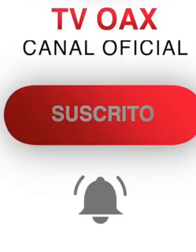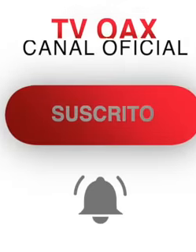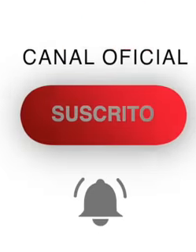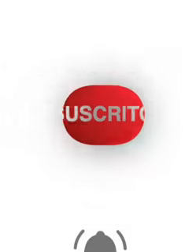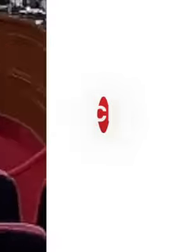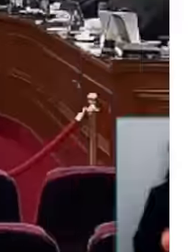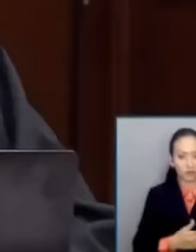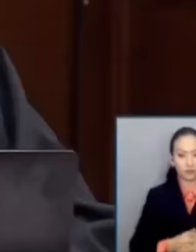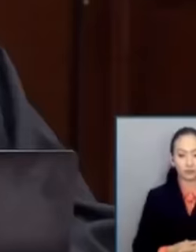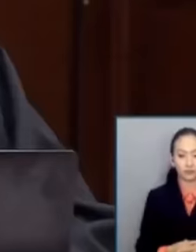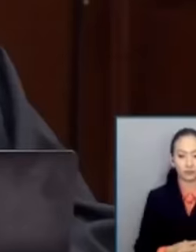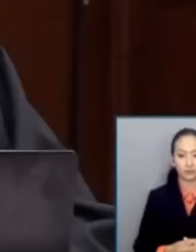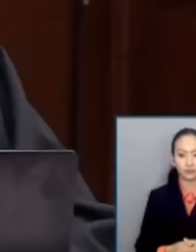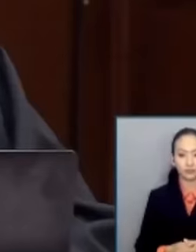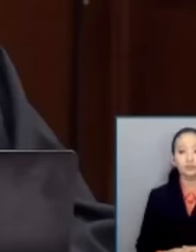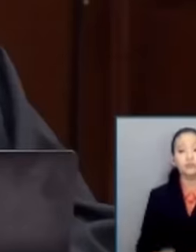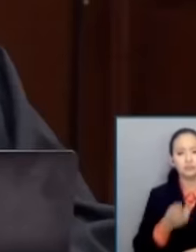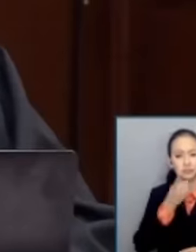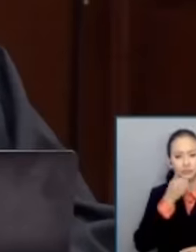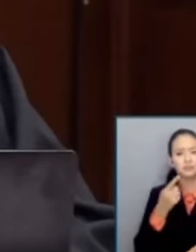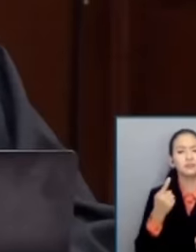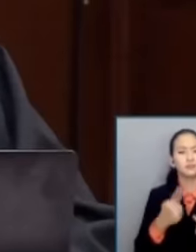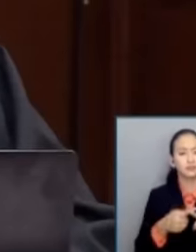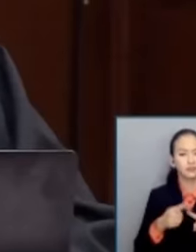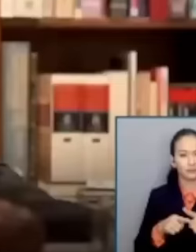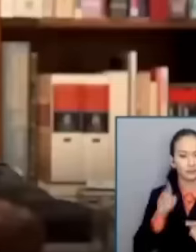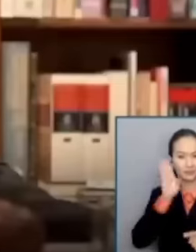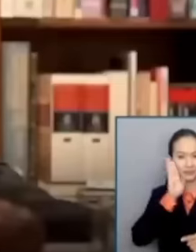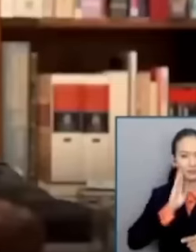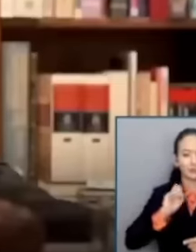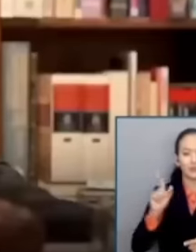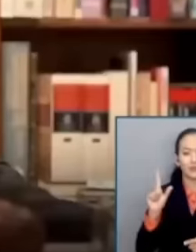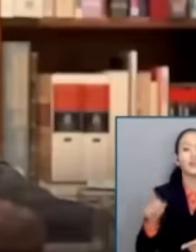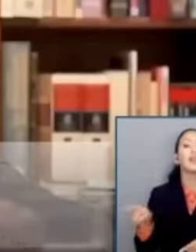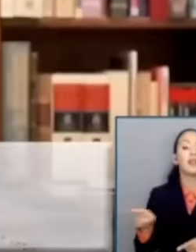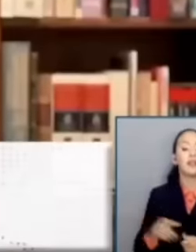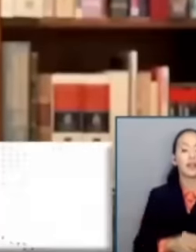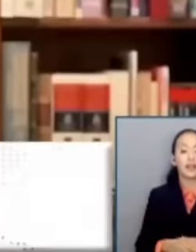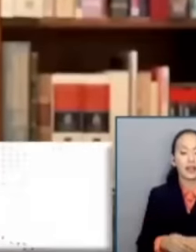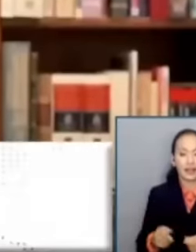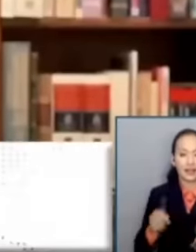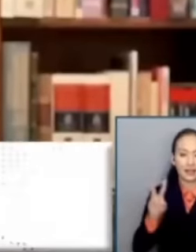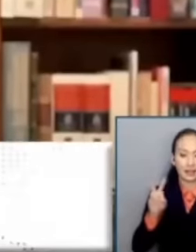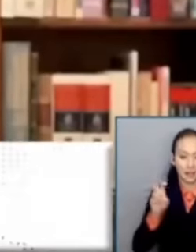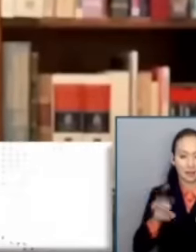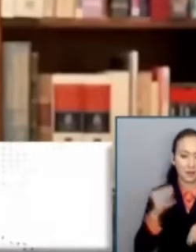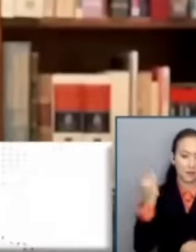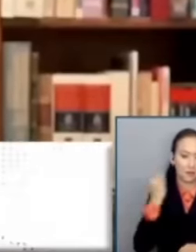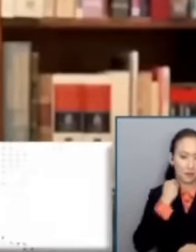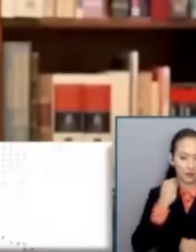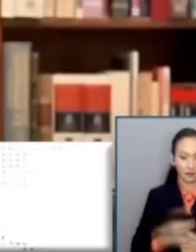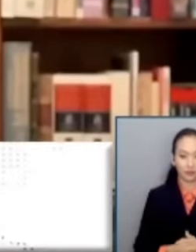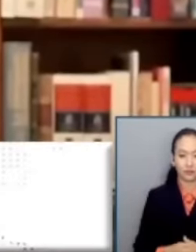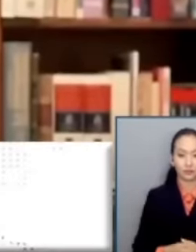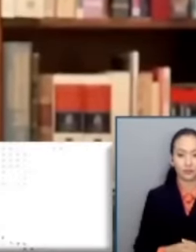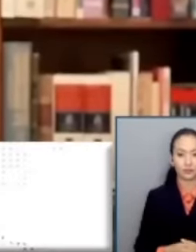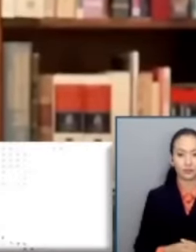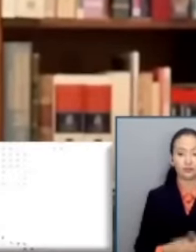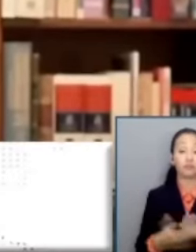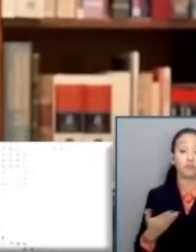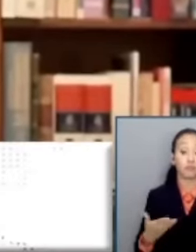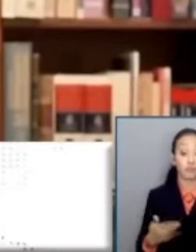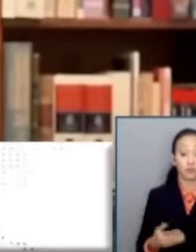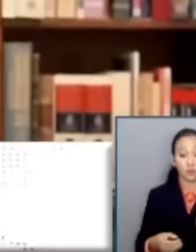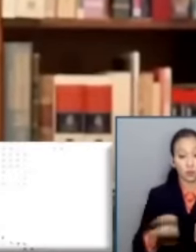Además, el gobierno de México ha expresado preocupación por las largas demoras dentro del sistema judicial,